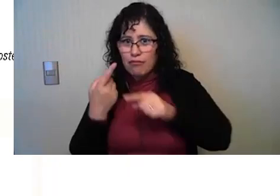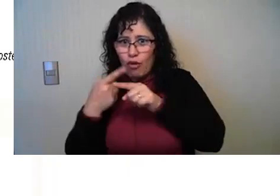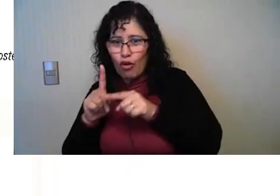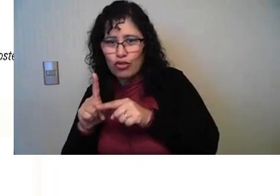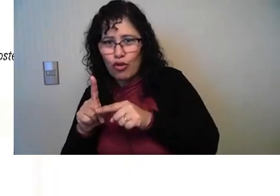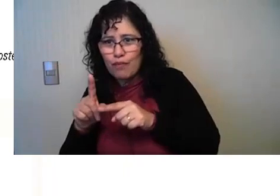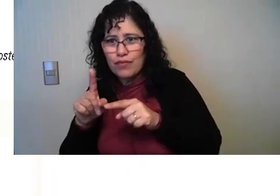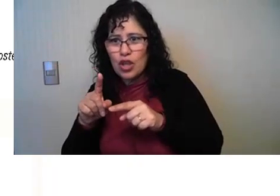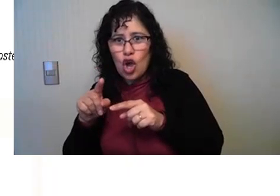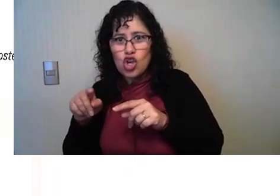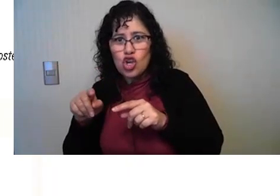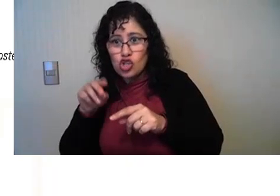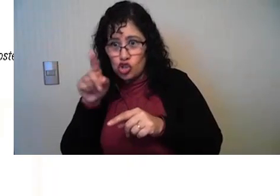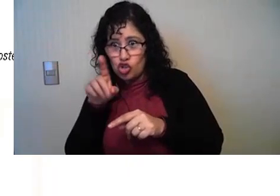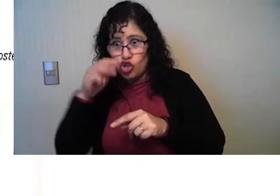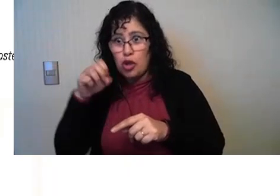somático, ¿cierto? Color naranja.